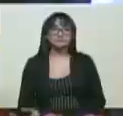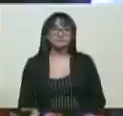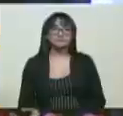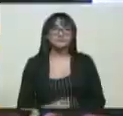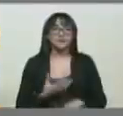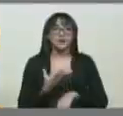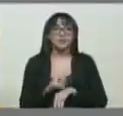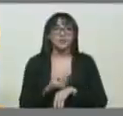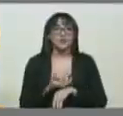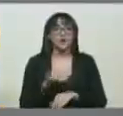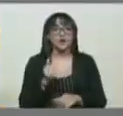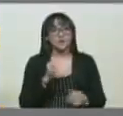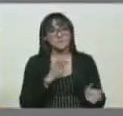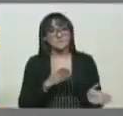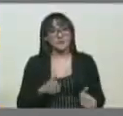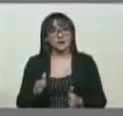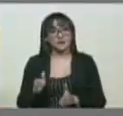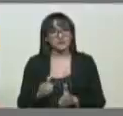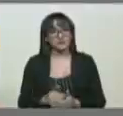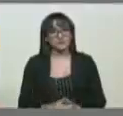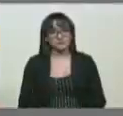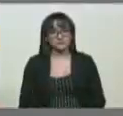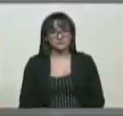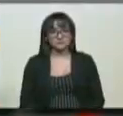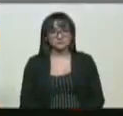Monagas, tengo un plan.